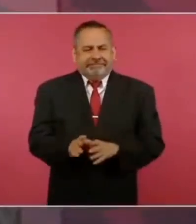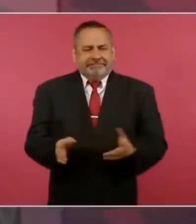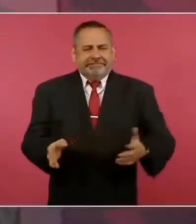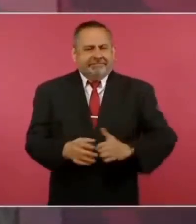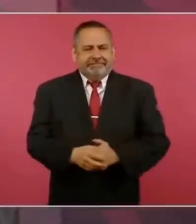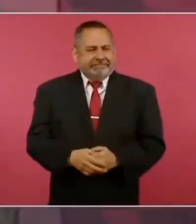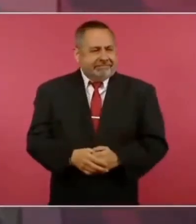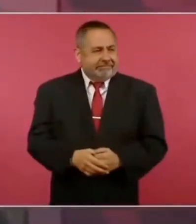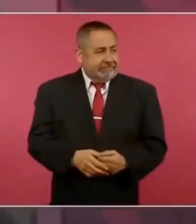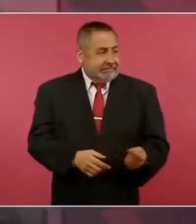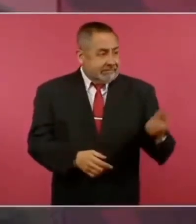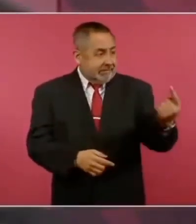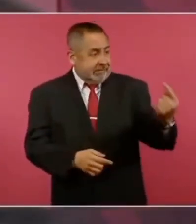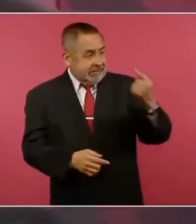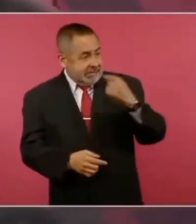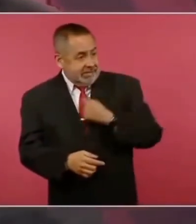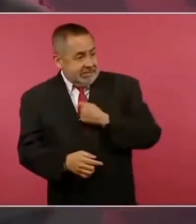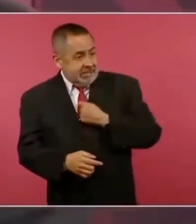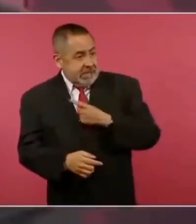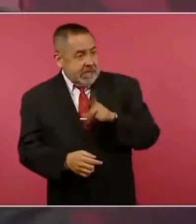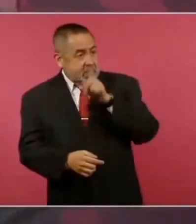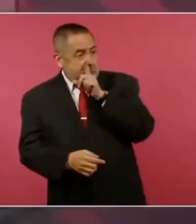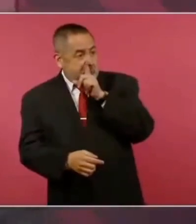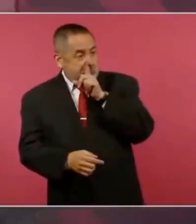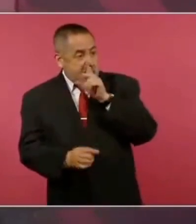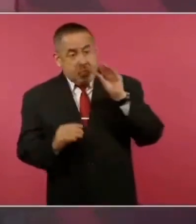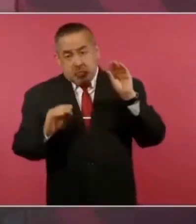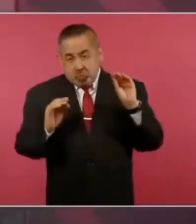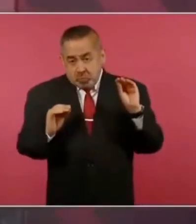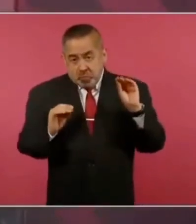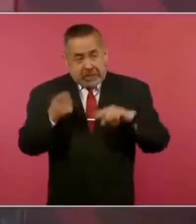nos van a silenciar?